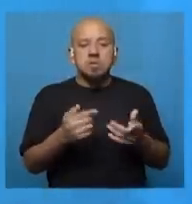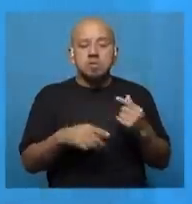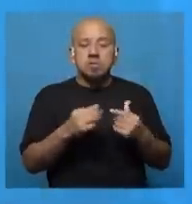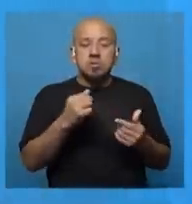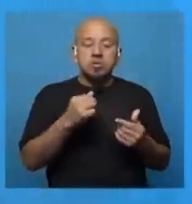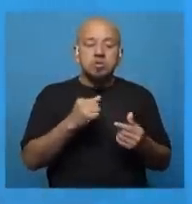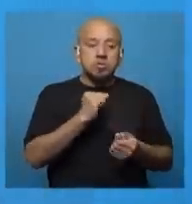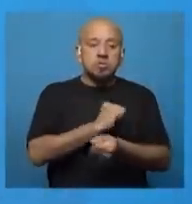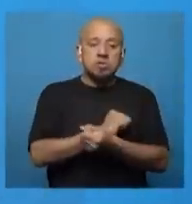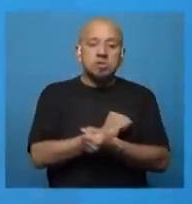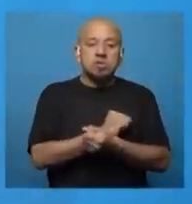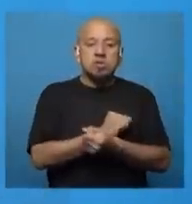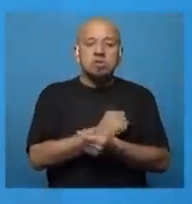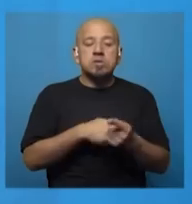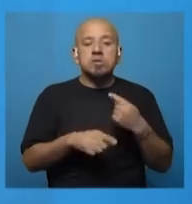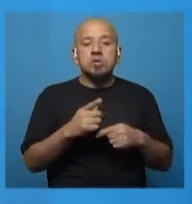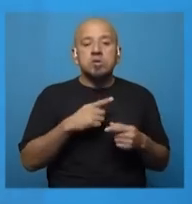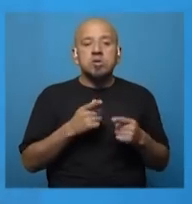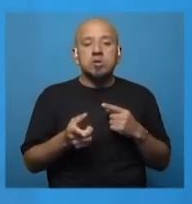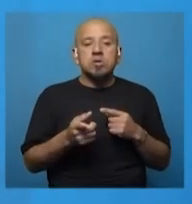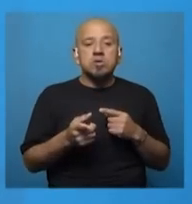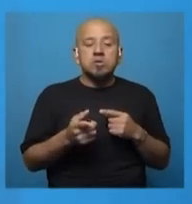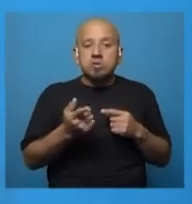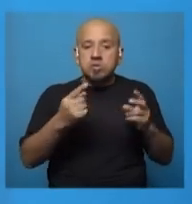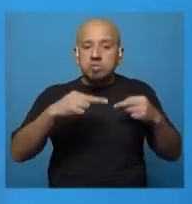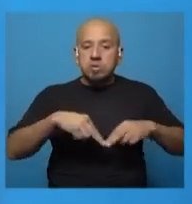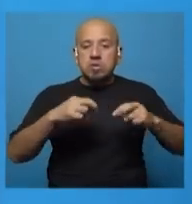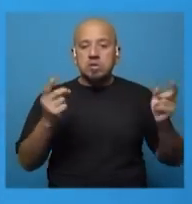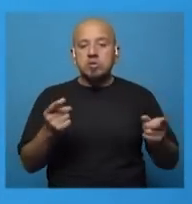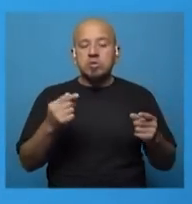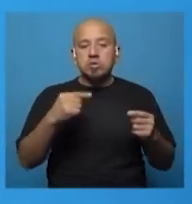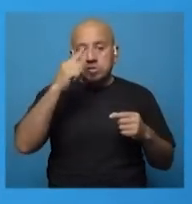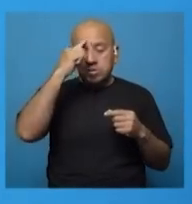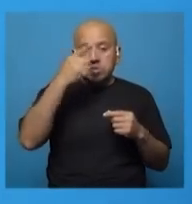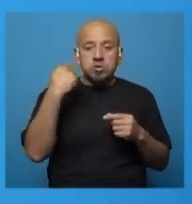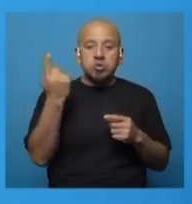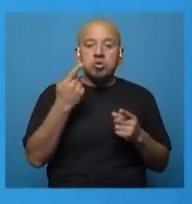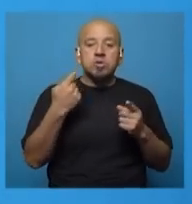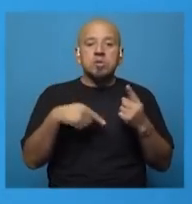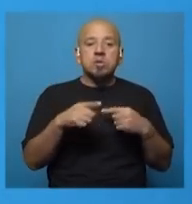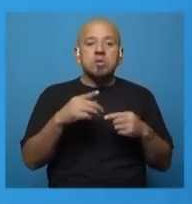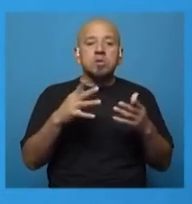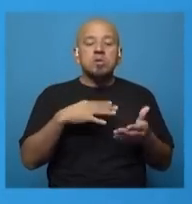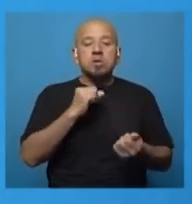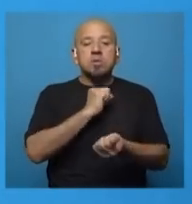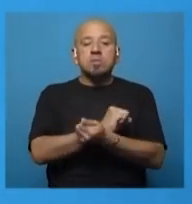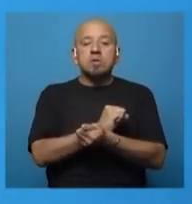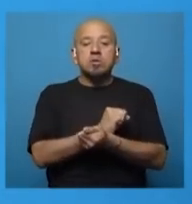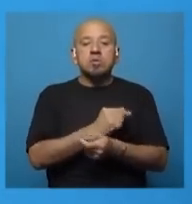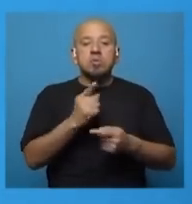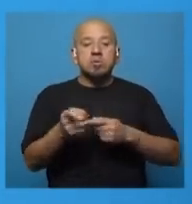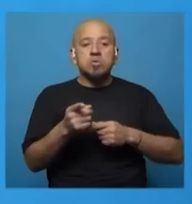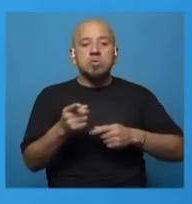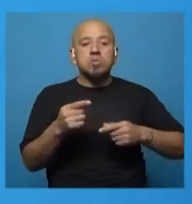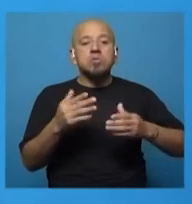preso con antecedentes con alguien que estaba haciendo investigado internacionalmente y por alguien que Estaba preso por un pasaporte